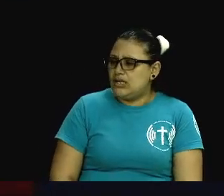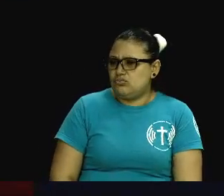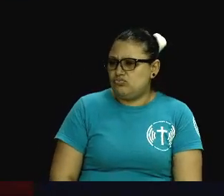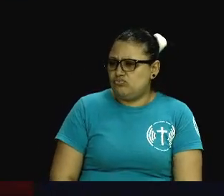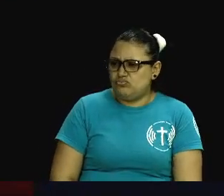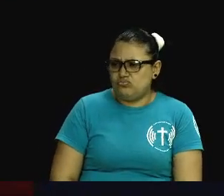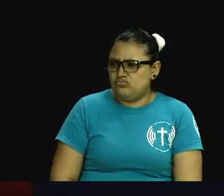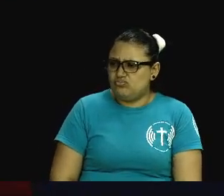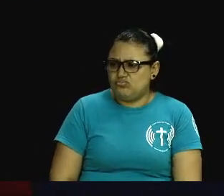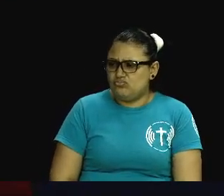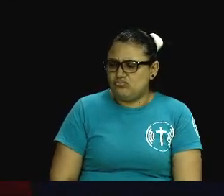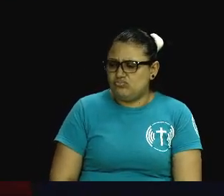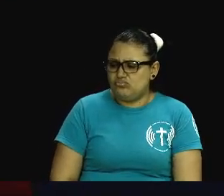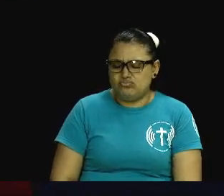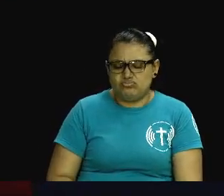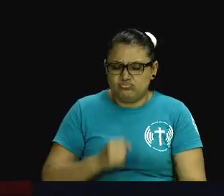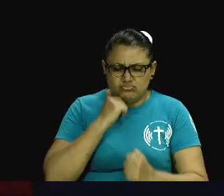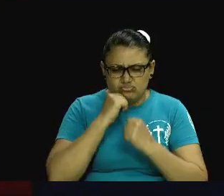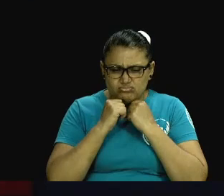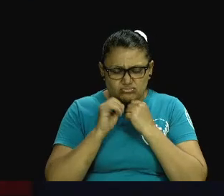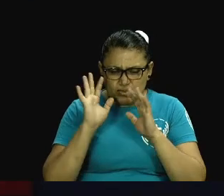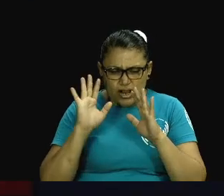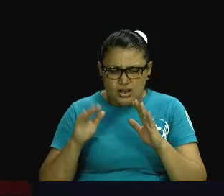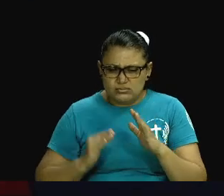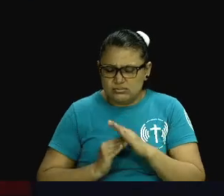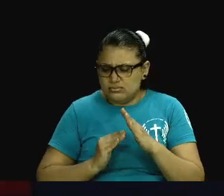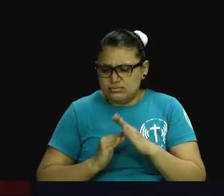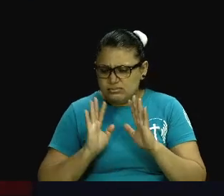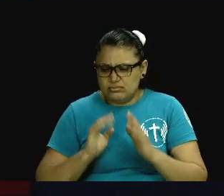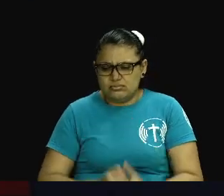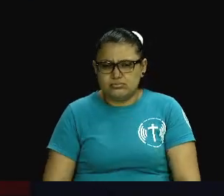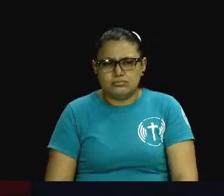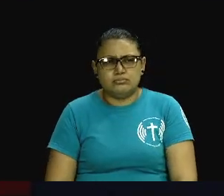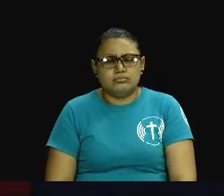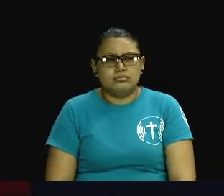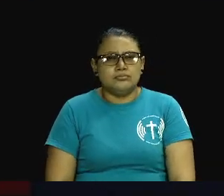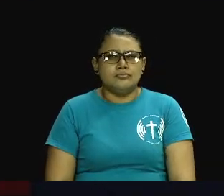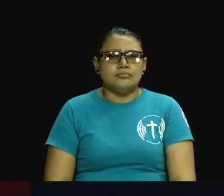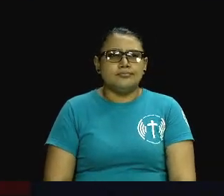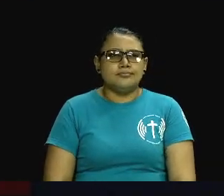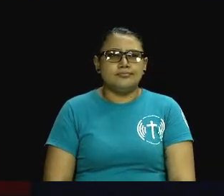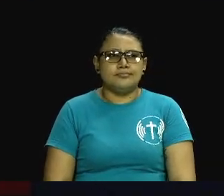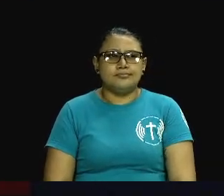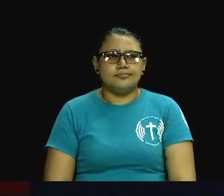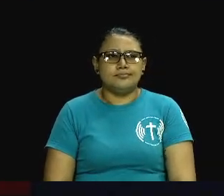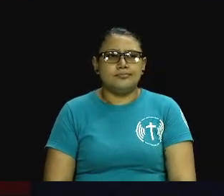nos iban todos perdón lo dije se me salió